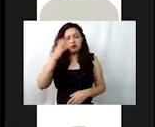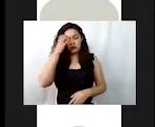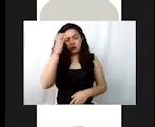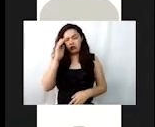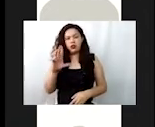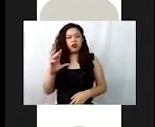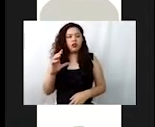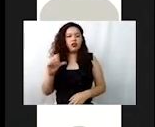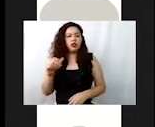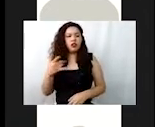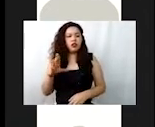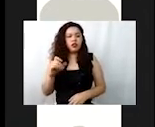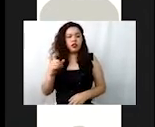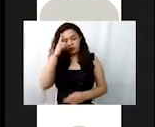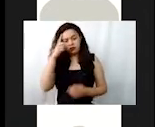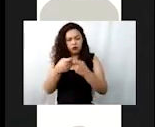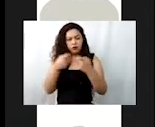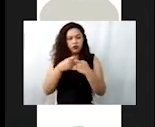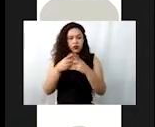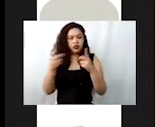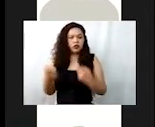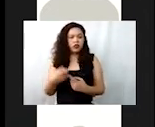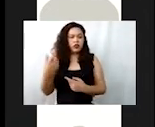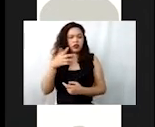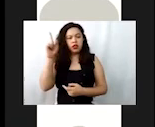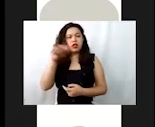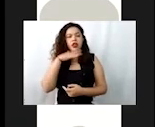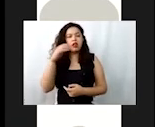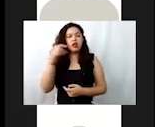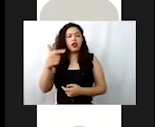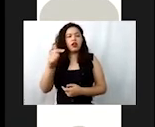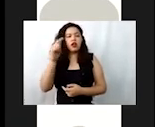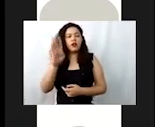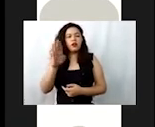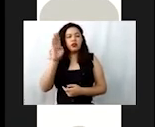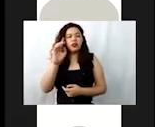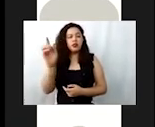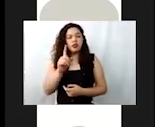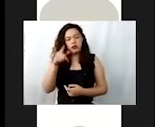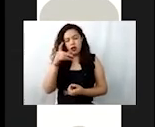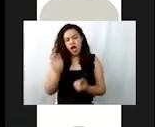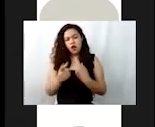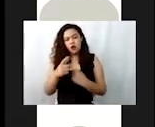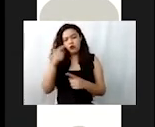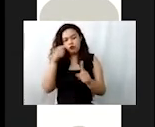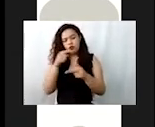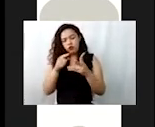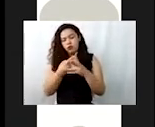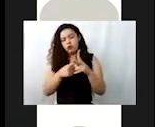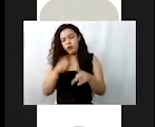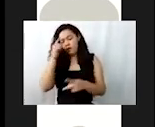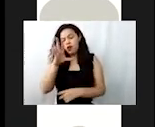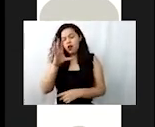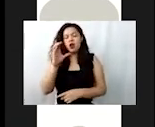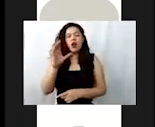de Cooperación al Desarrollo de Alemania, la GIZ, donde se han sacado iniciativas específicas para el fortalecimiento de la